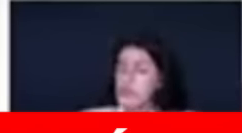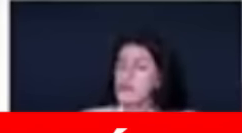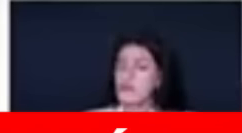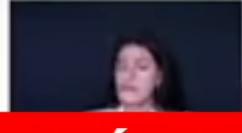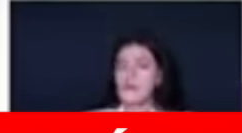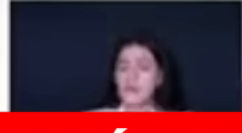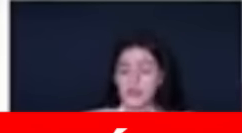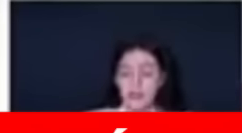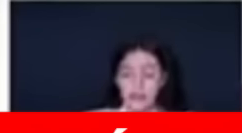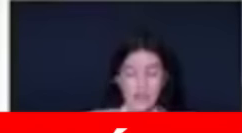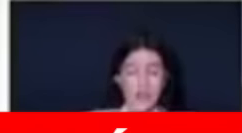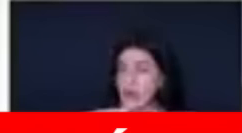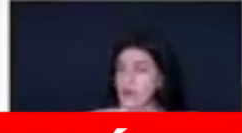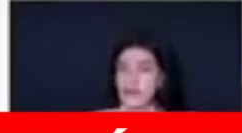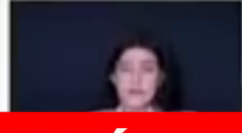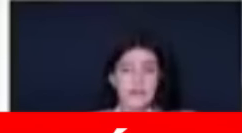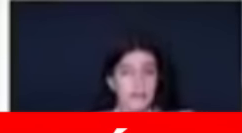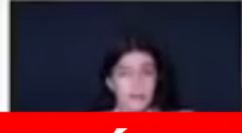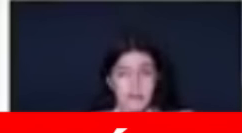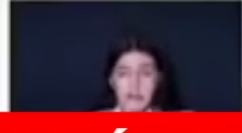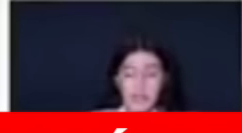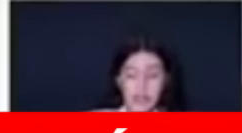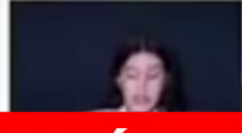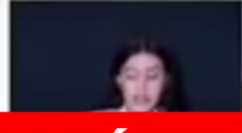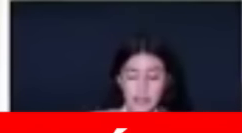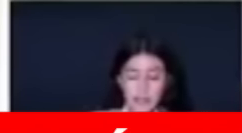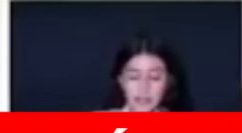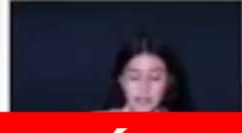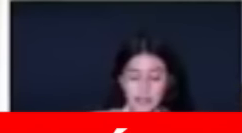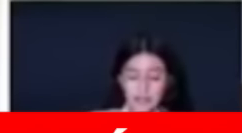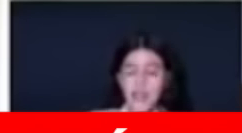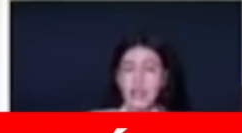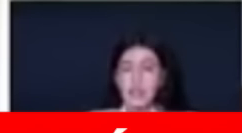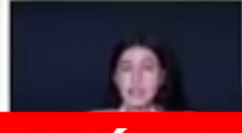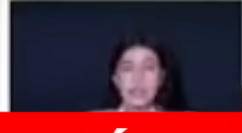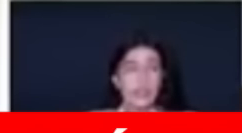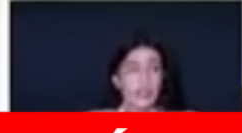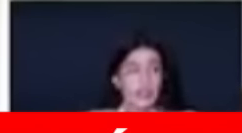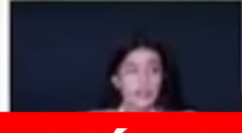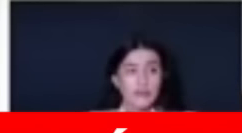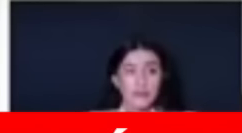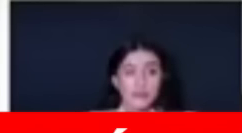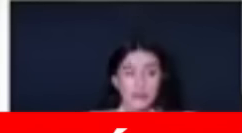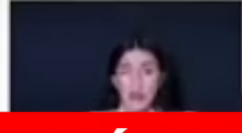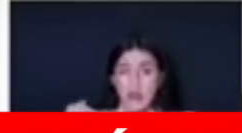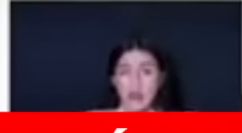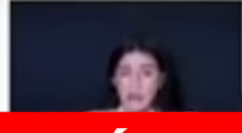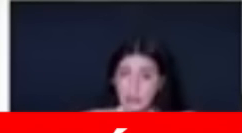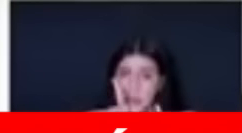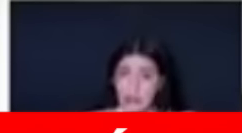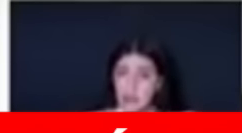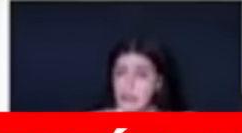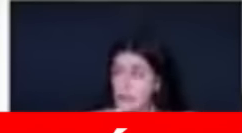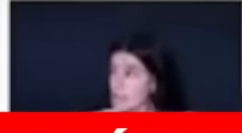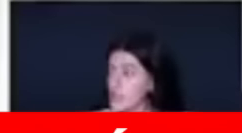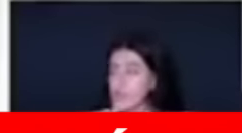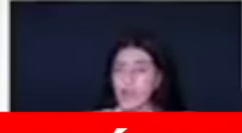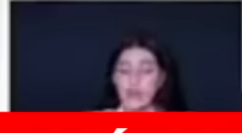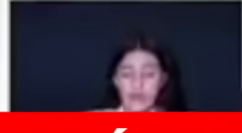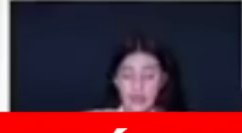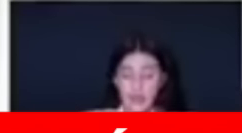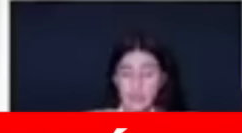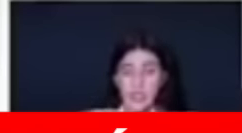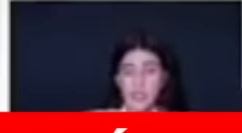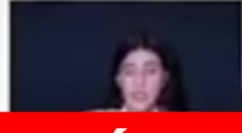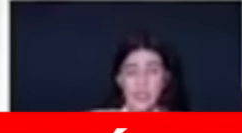entonces nadie, absolutamente nadie está seguro en este país. Ni el empresario